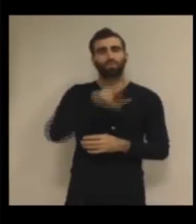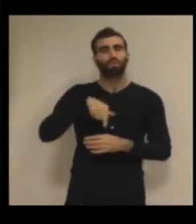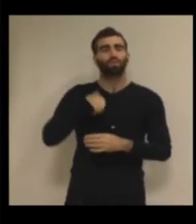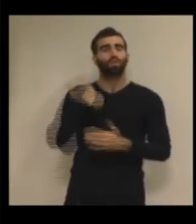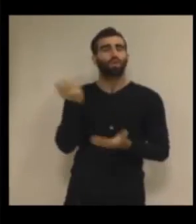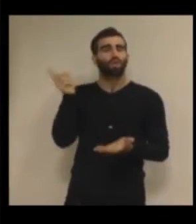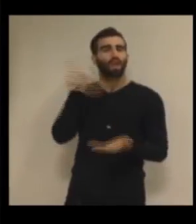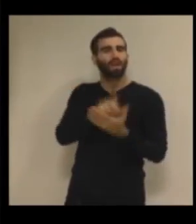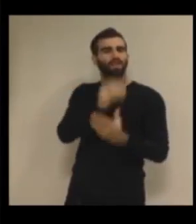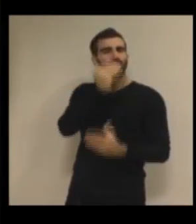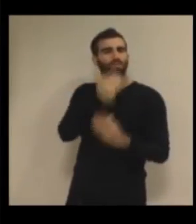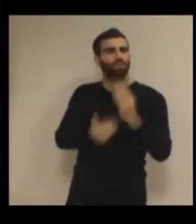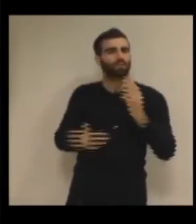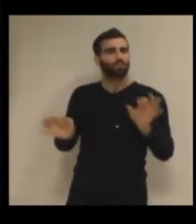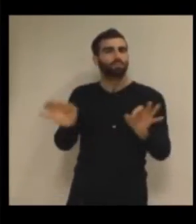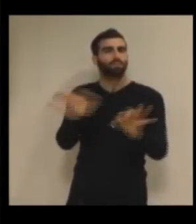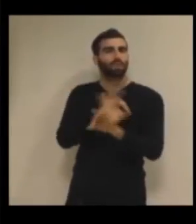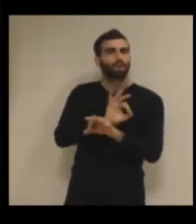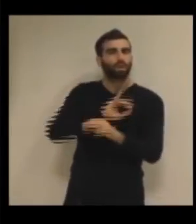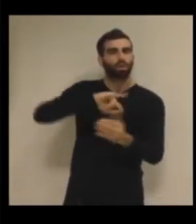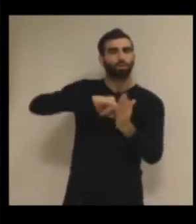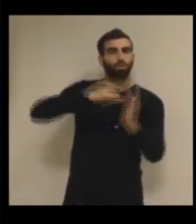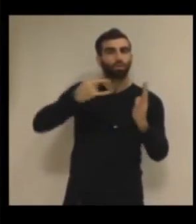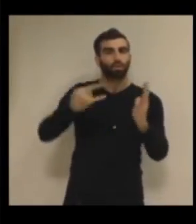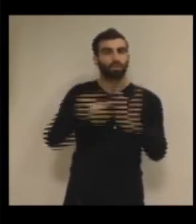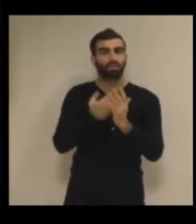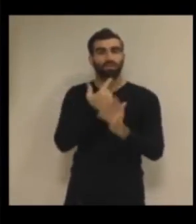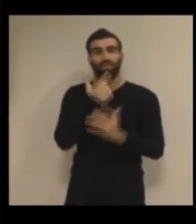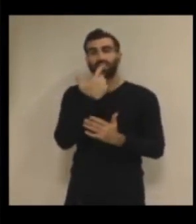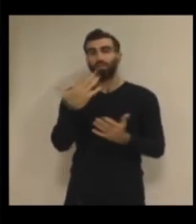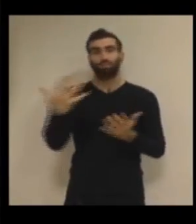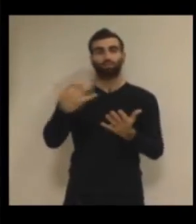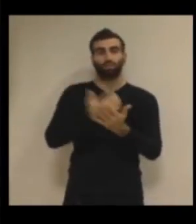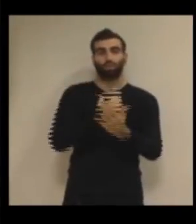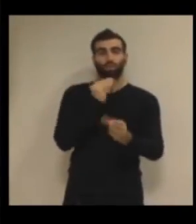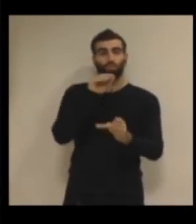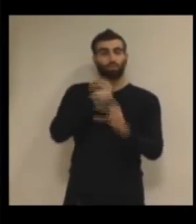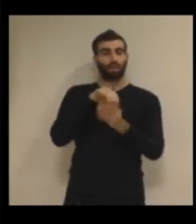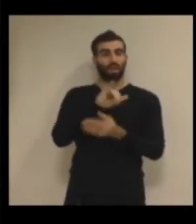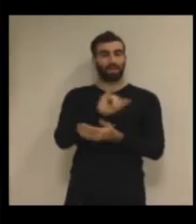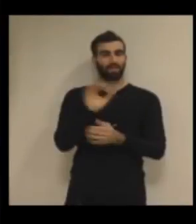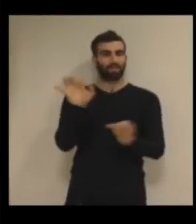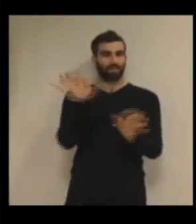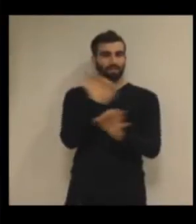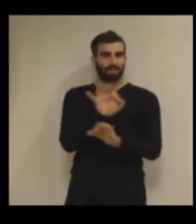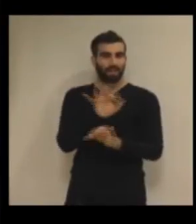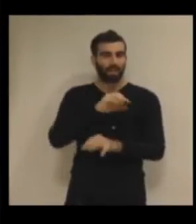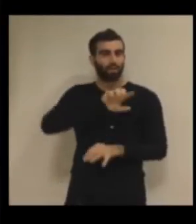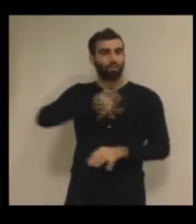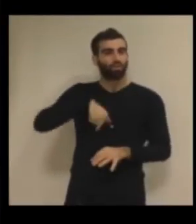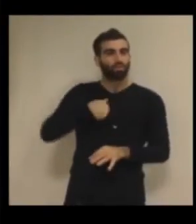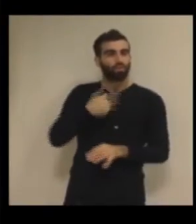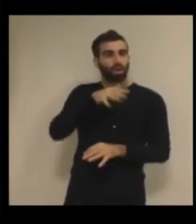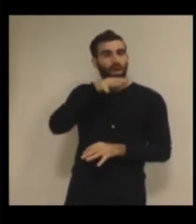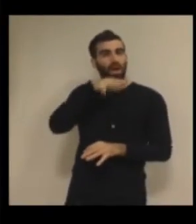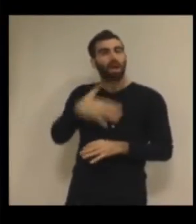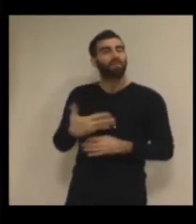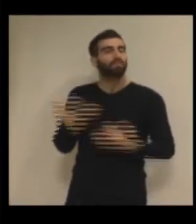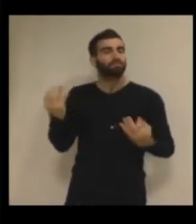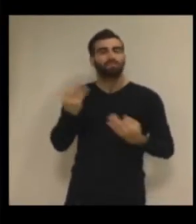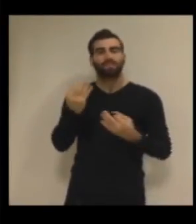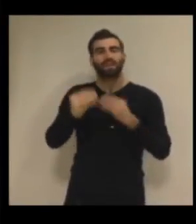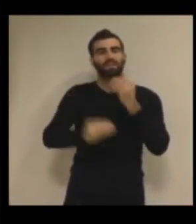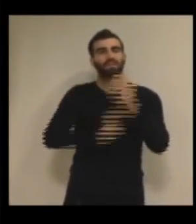que van a hacerlo todo y luego no hacen nada, pues quizás es preferible contentarnos con hacerlo para un